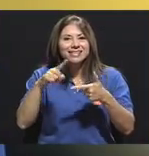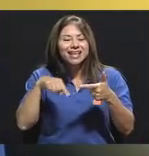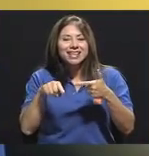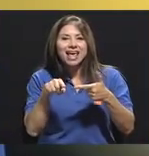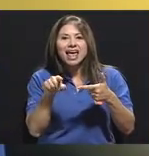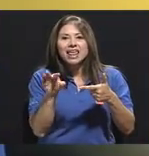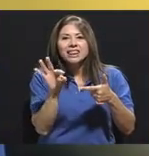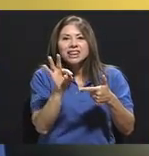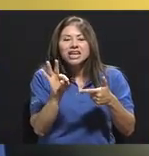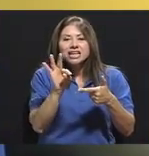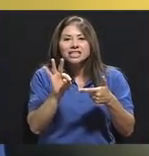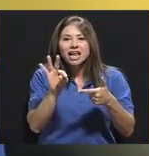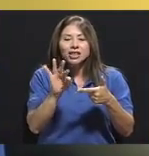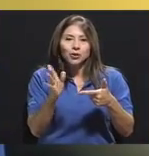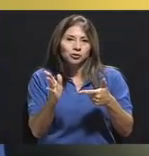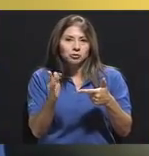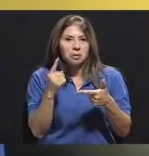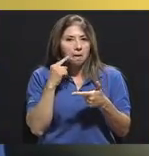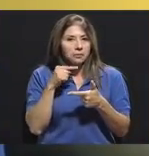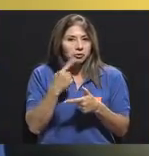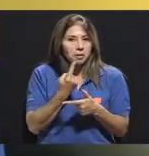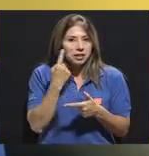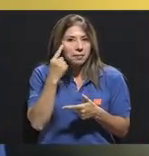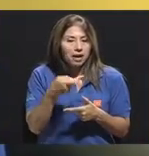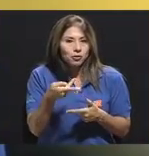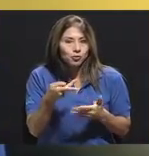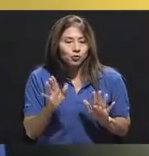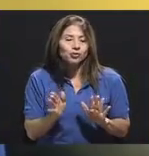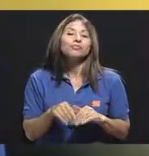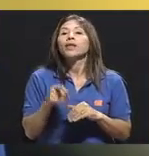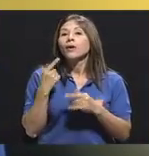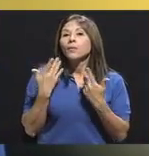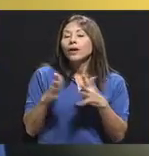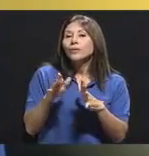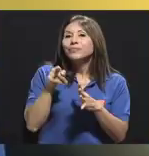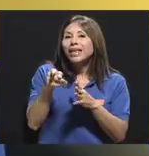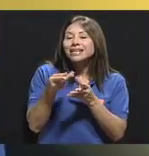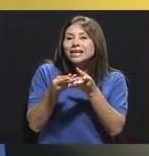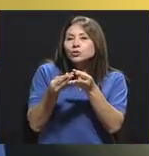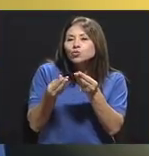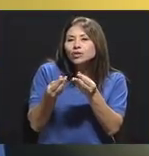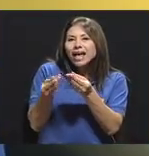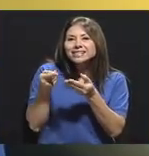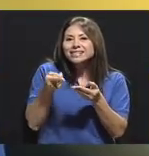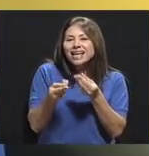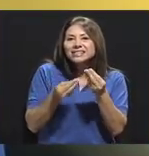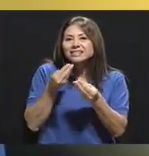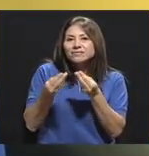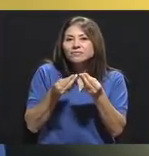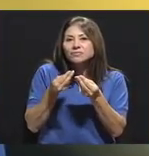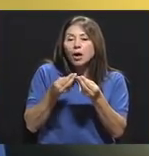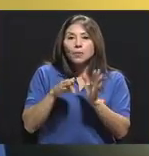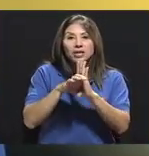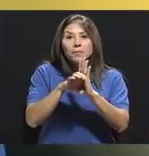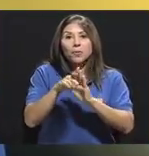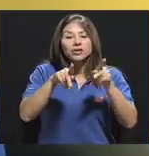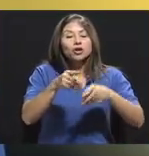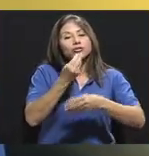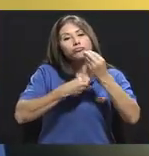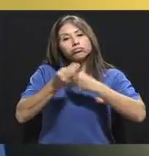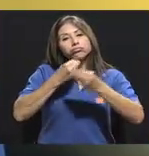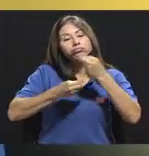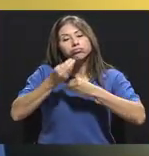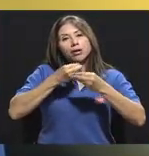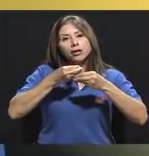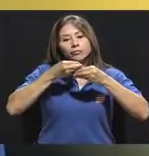luego de alimentarnos eh tienden eh a presentarse en sangre verdad eh Son